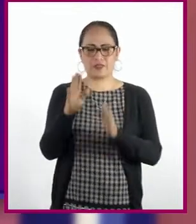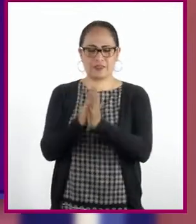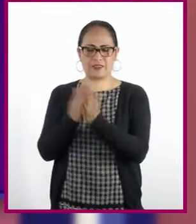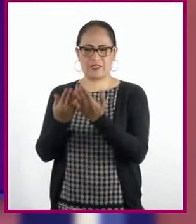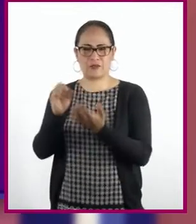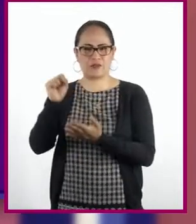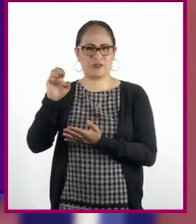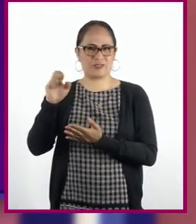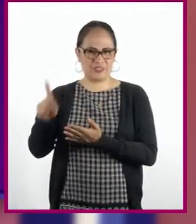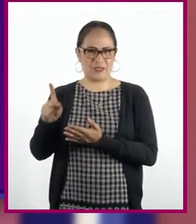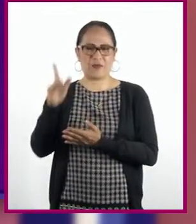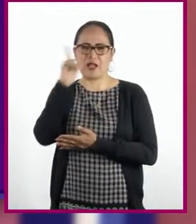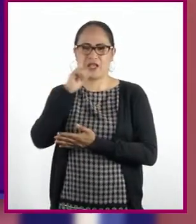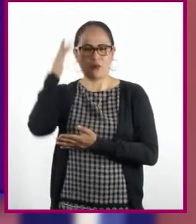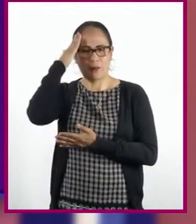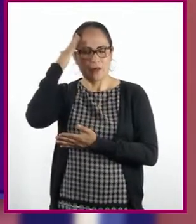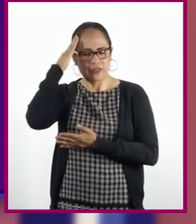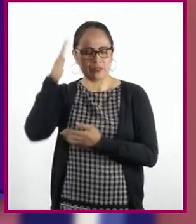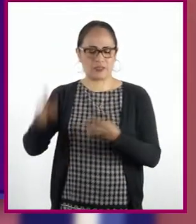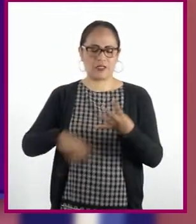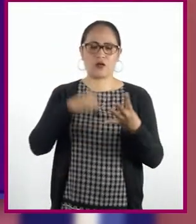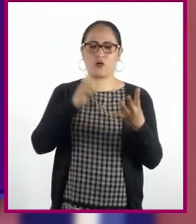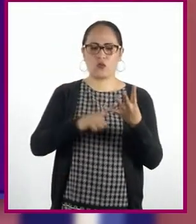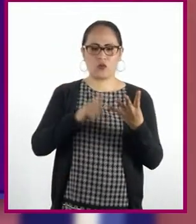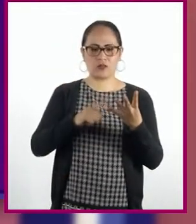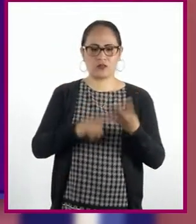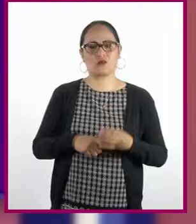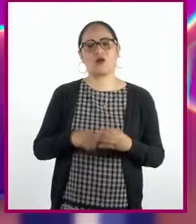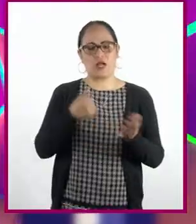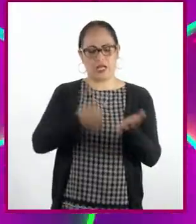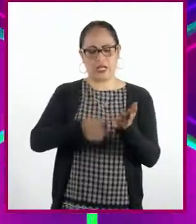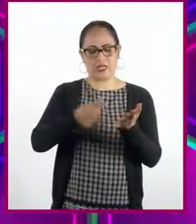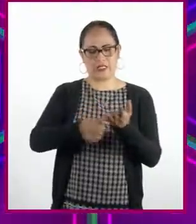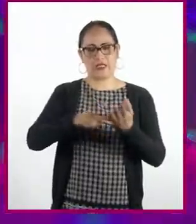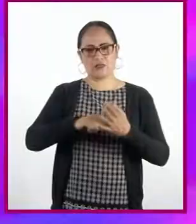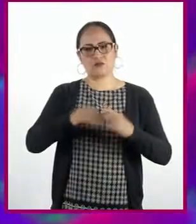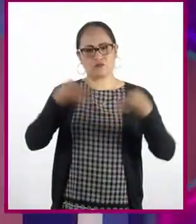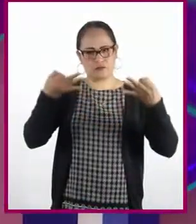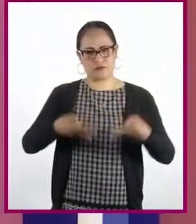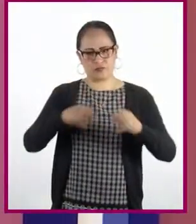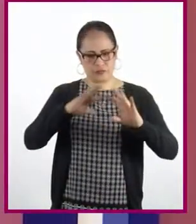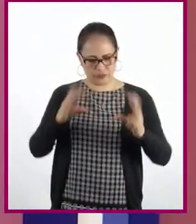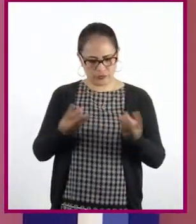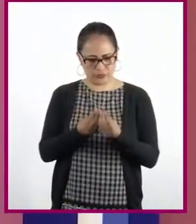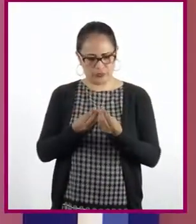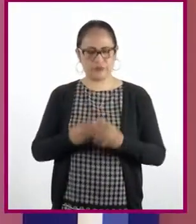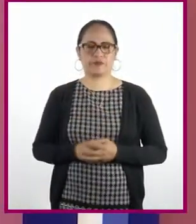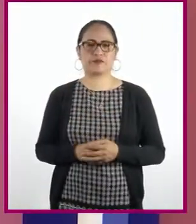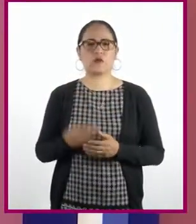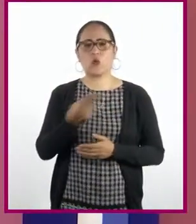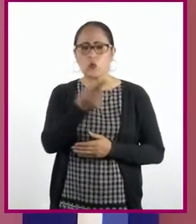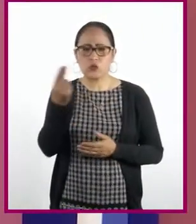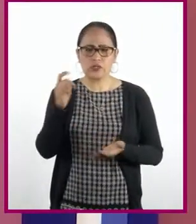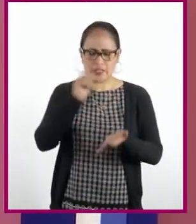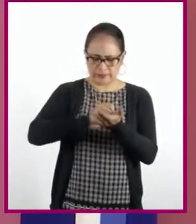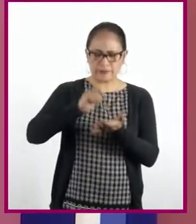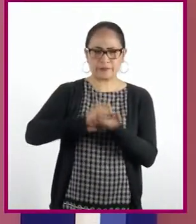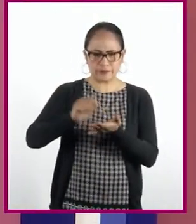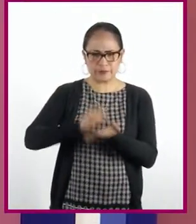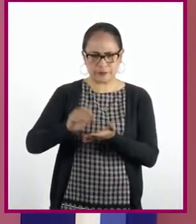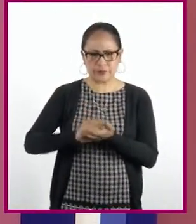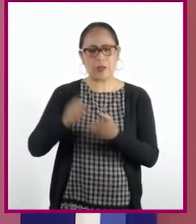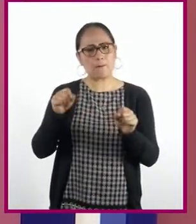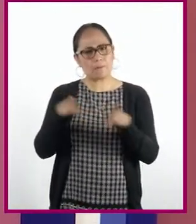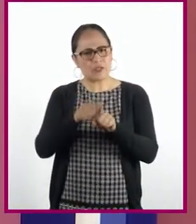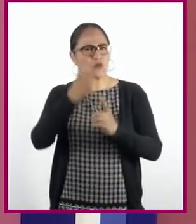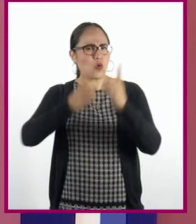de lengua materna. 4. Recopilación de cartas formales. Les recomiendo tomar notas, así como registrar las